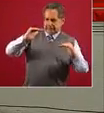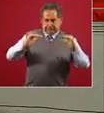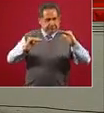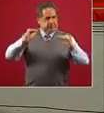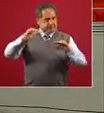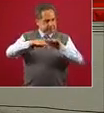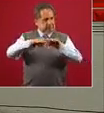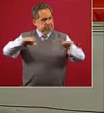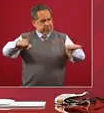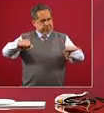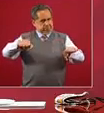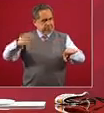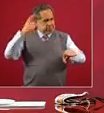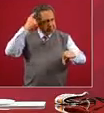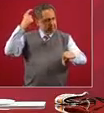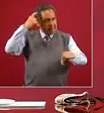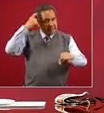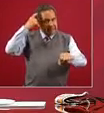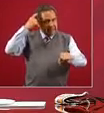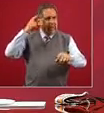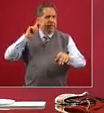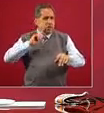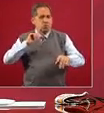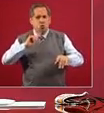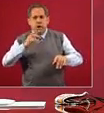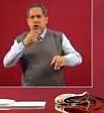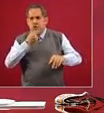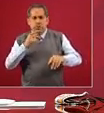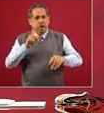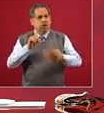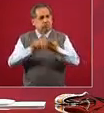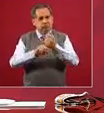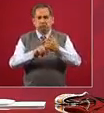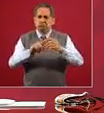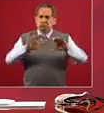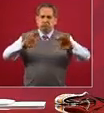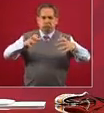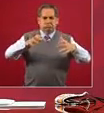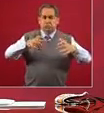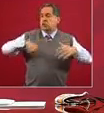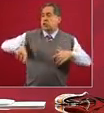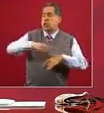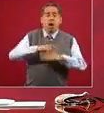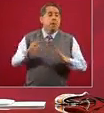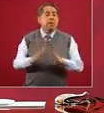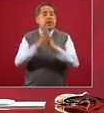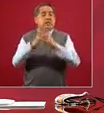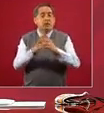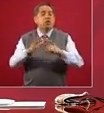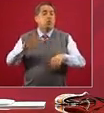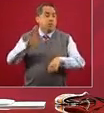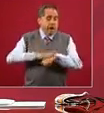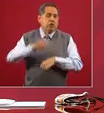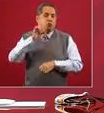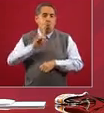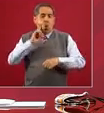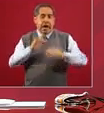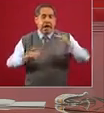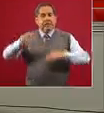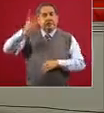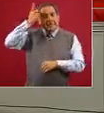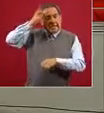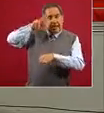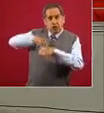este mecanismo establecido en la ley, se promueve que haya mayor participación de mujeres en las directivas de